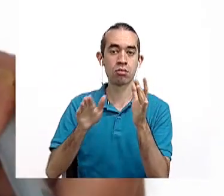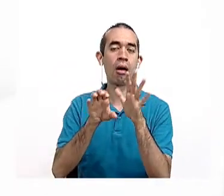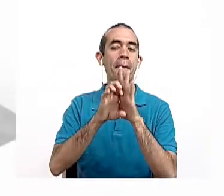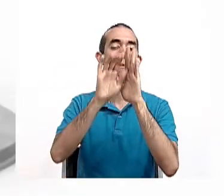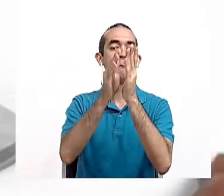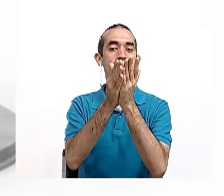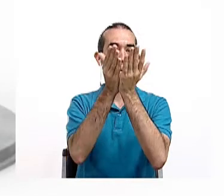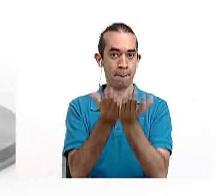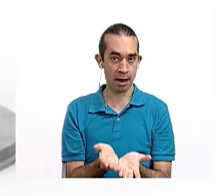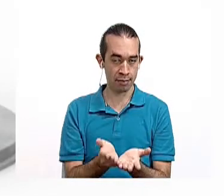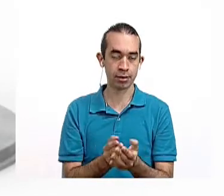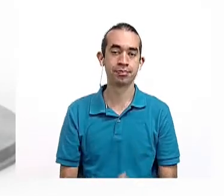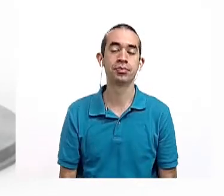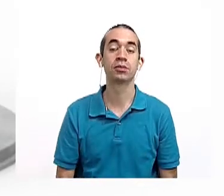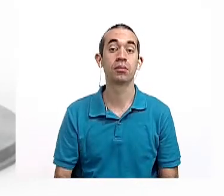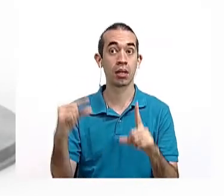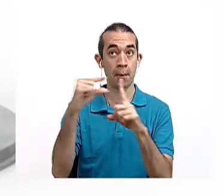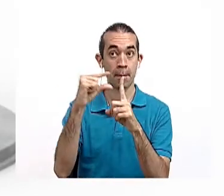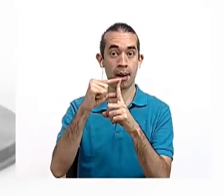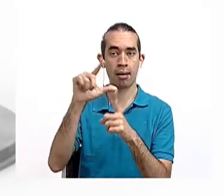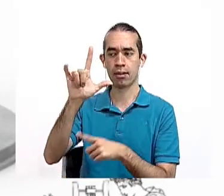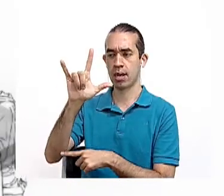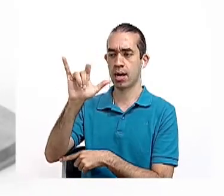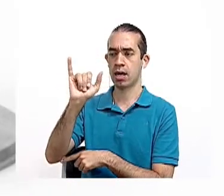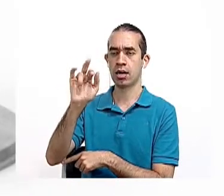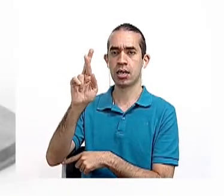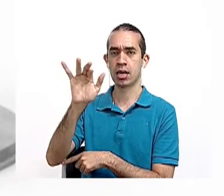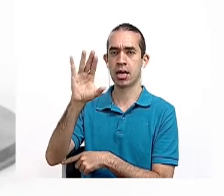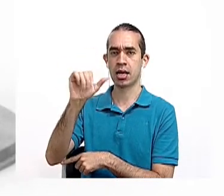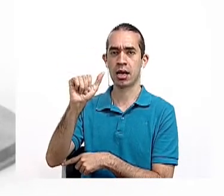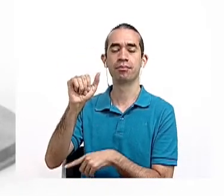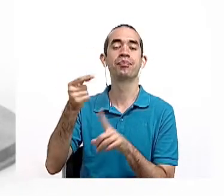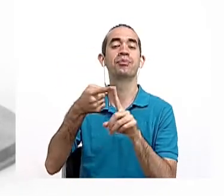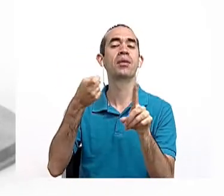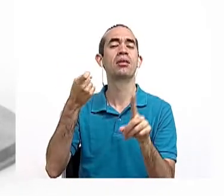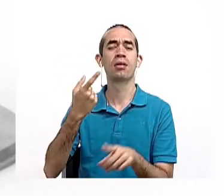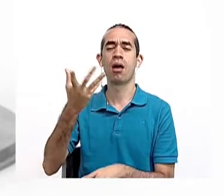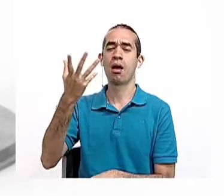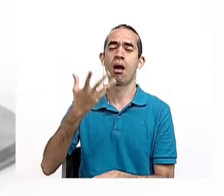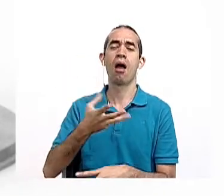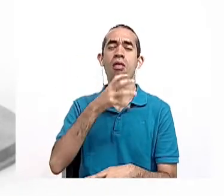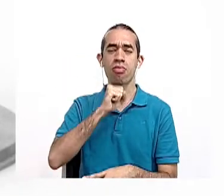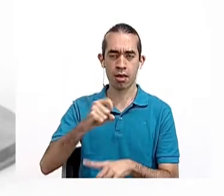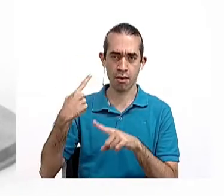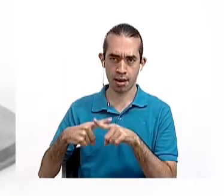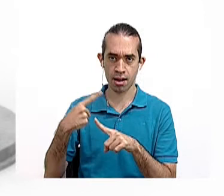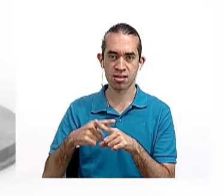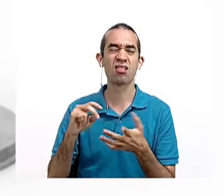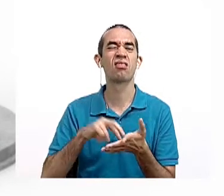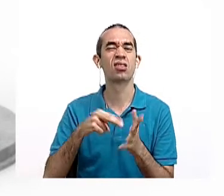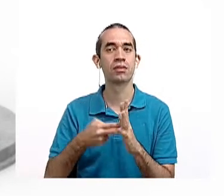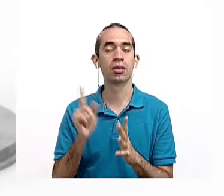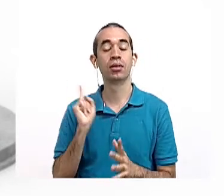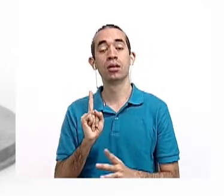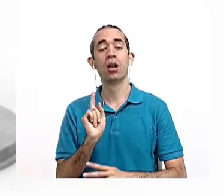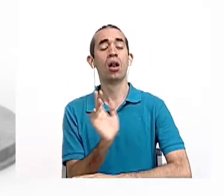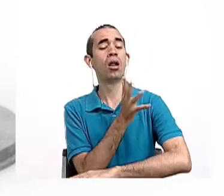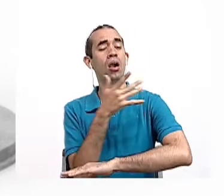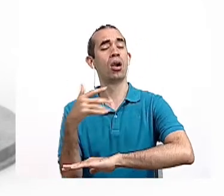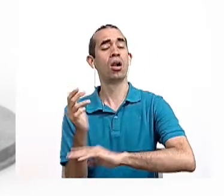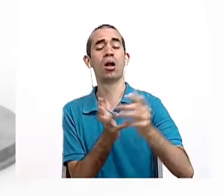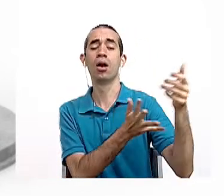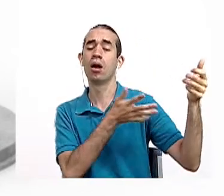La palabra lírica proviene de la antigua Grecia. Es ahí donde se realizaban cantos acompañados de un instrumento